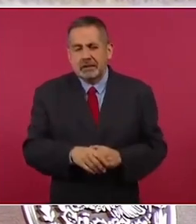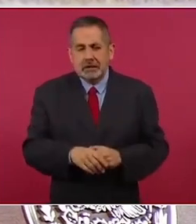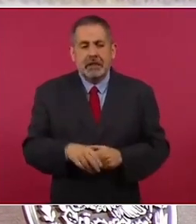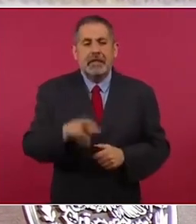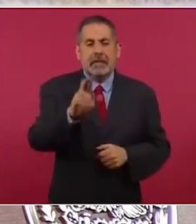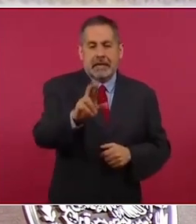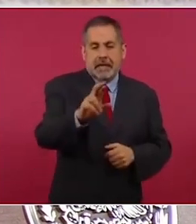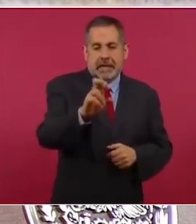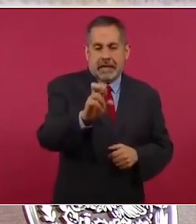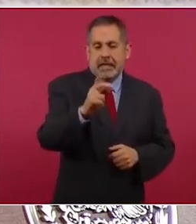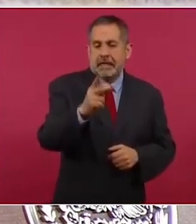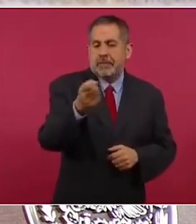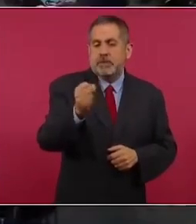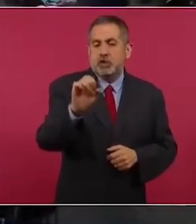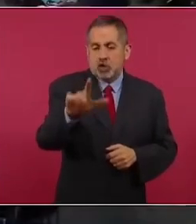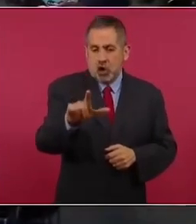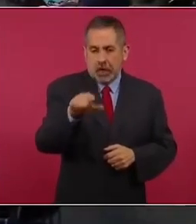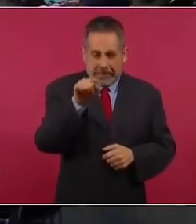Repsol.